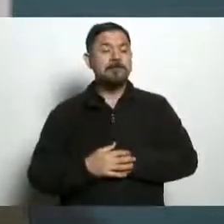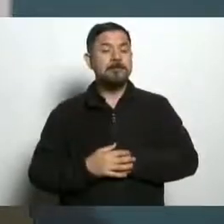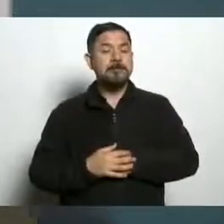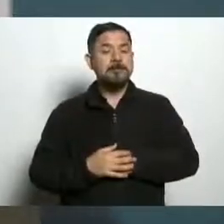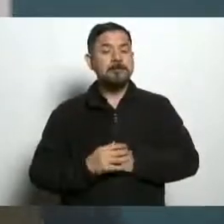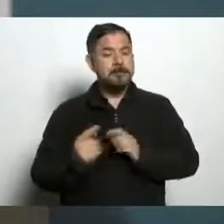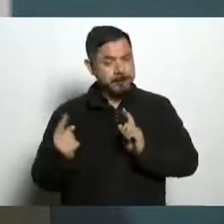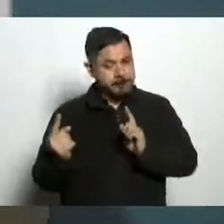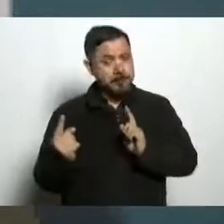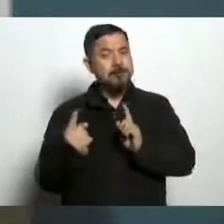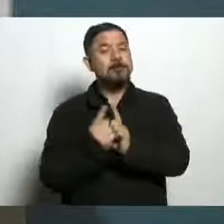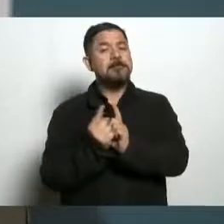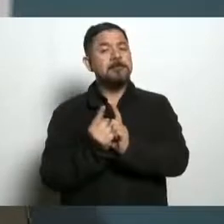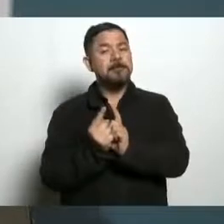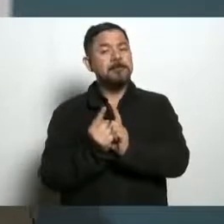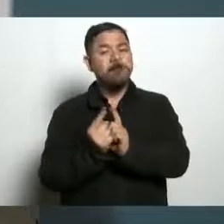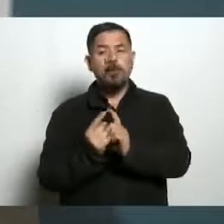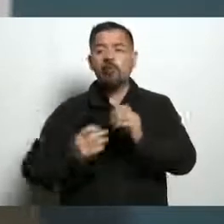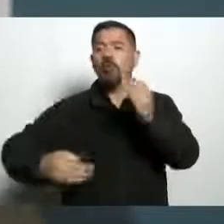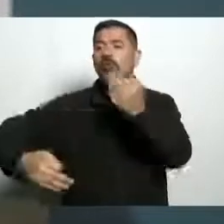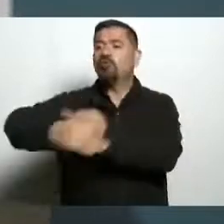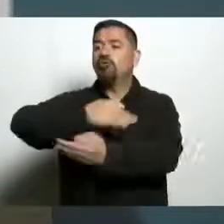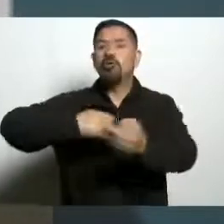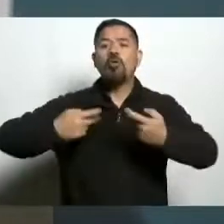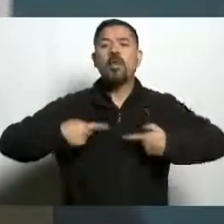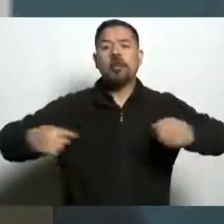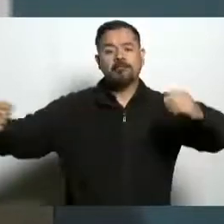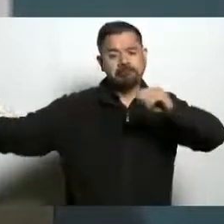encuentro de todos,